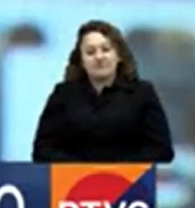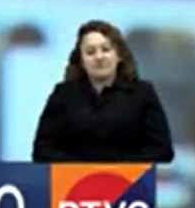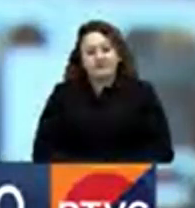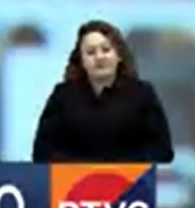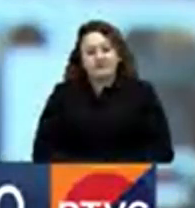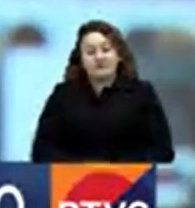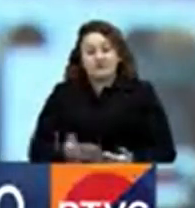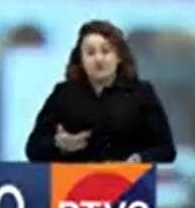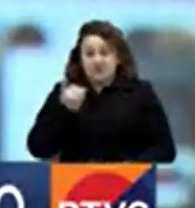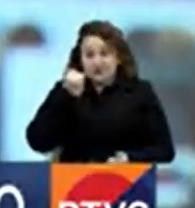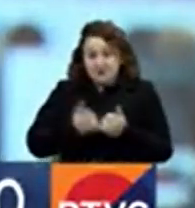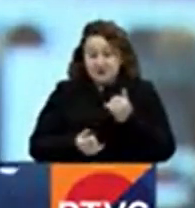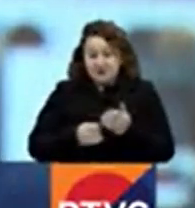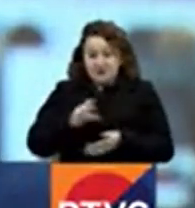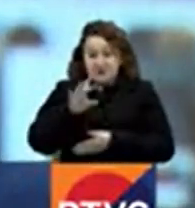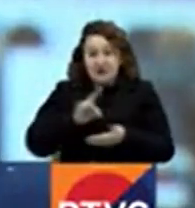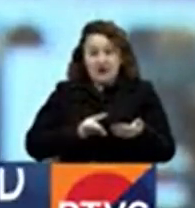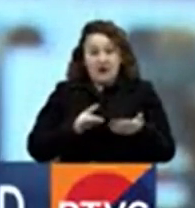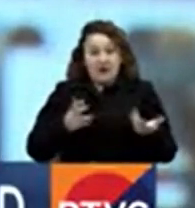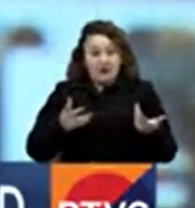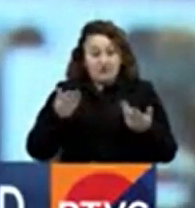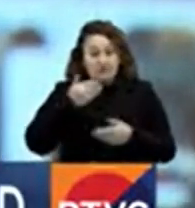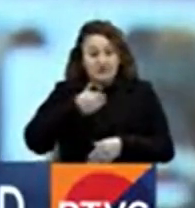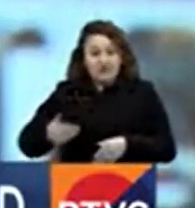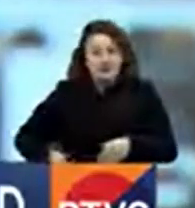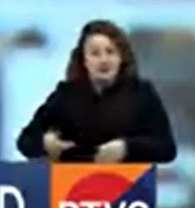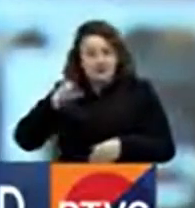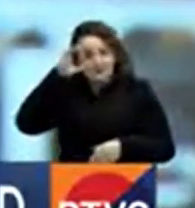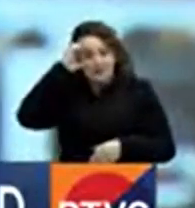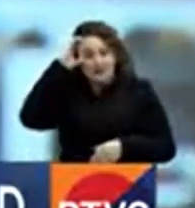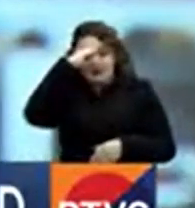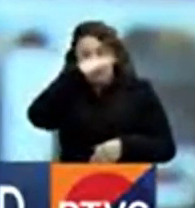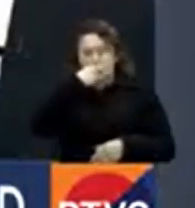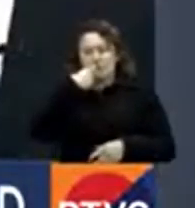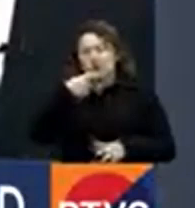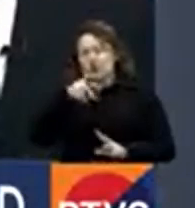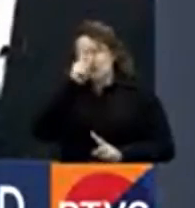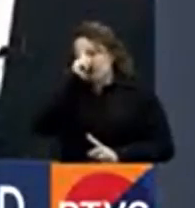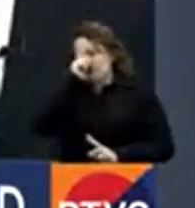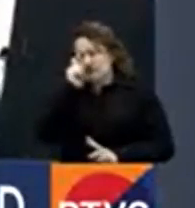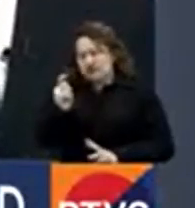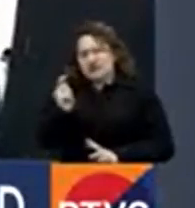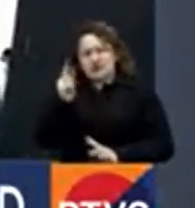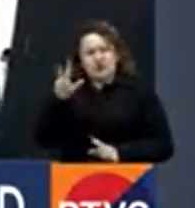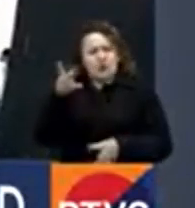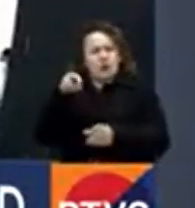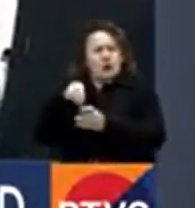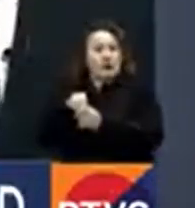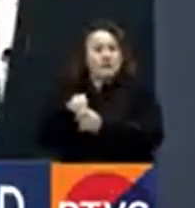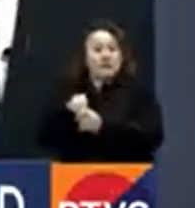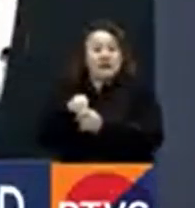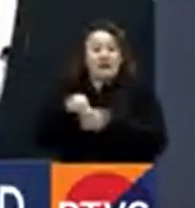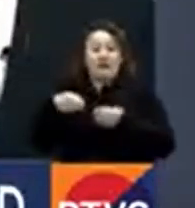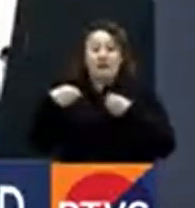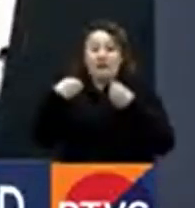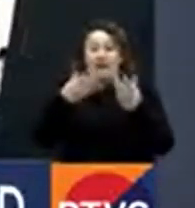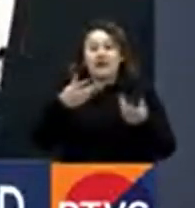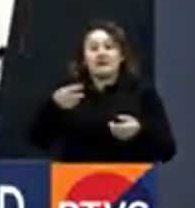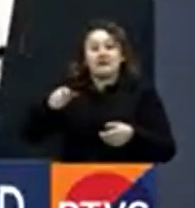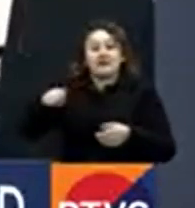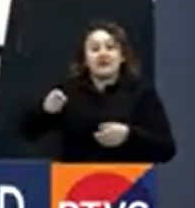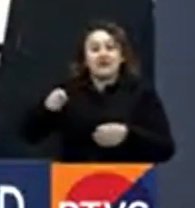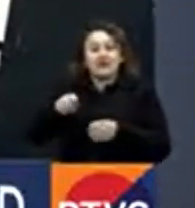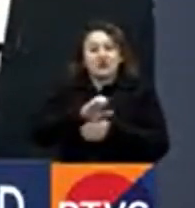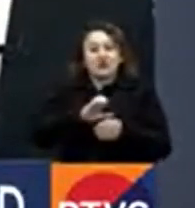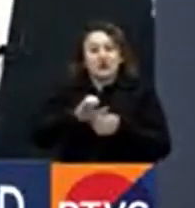Al cierre de su agenda, el presidente Petro fue declarado huésped ilustre de Santiago, donde recibió las llaves de la ciudad y una mención